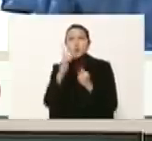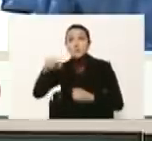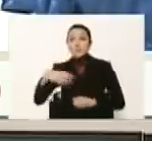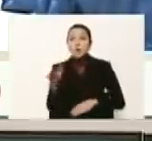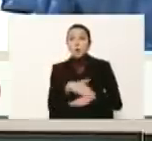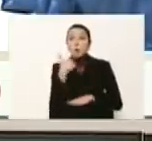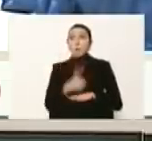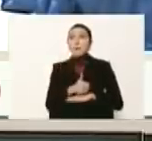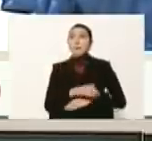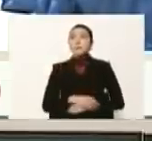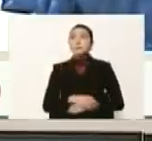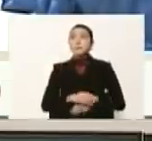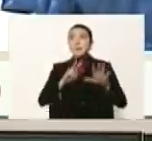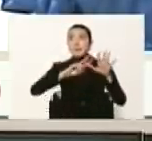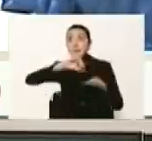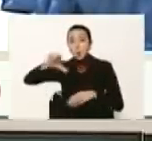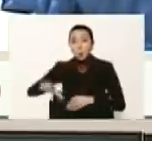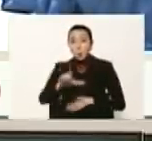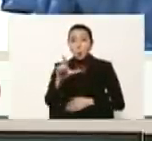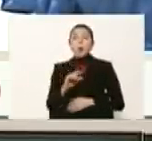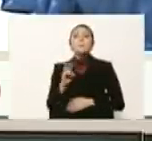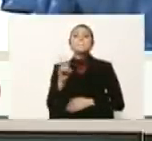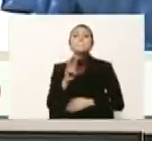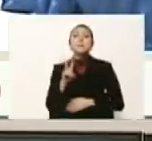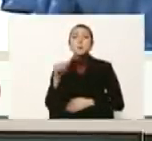7 de julio entonces,